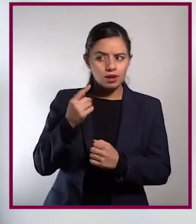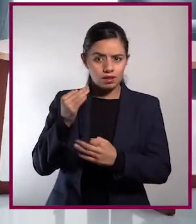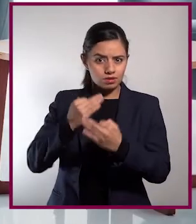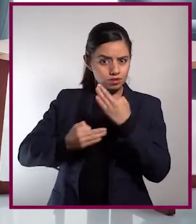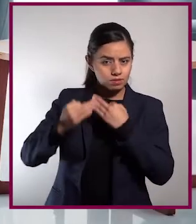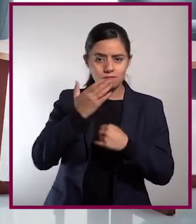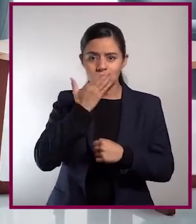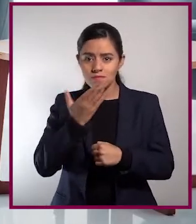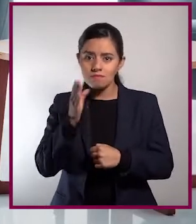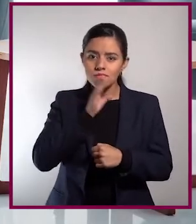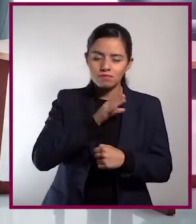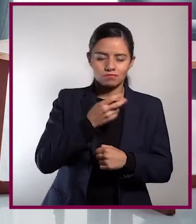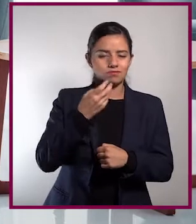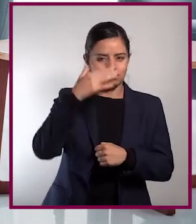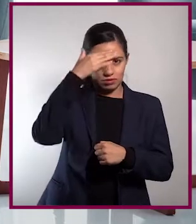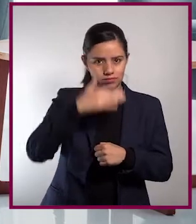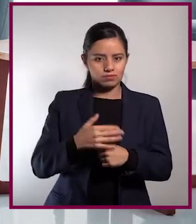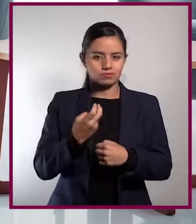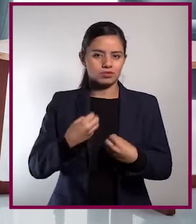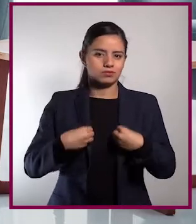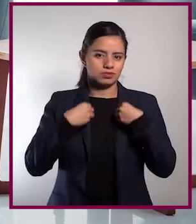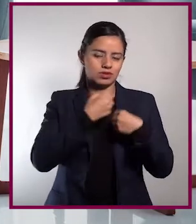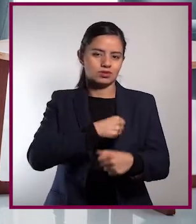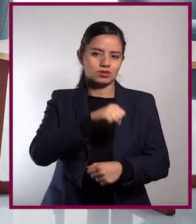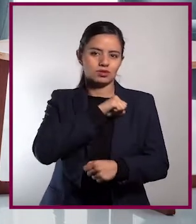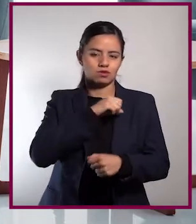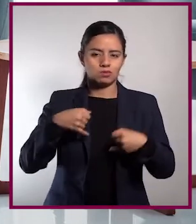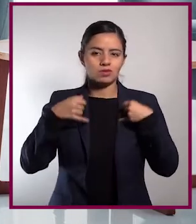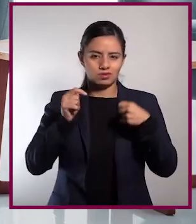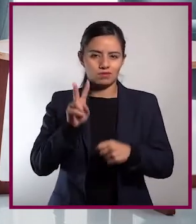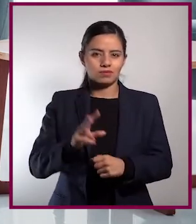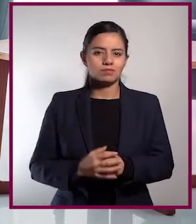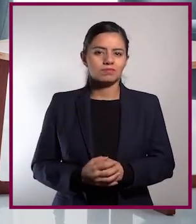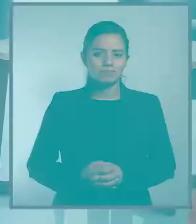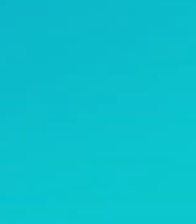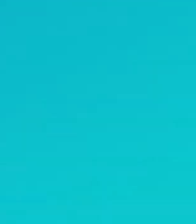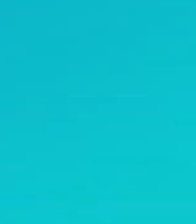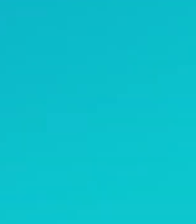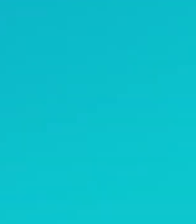adecuadamente. Esto y más en Vida Saludable de Jóvenes en TV. Comenzamos.